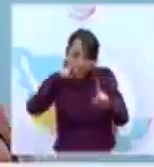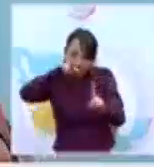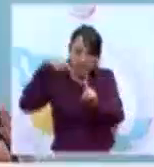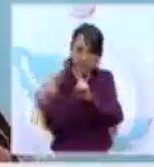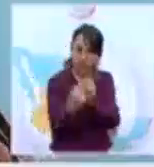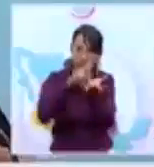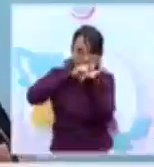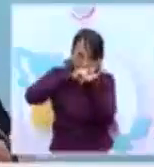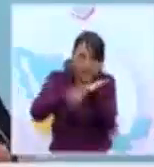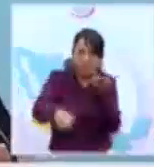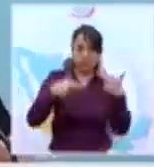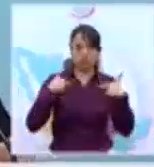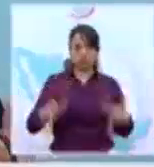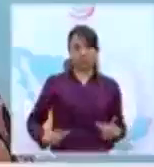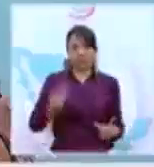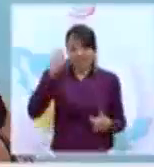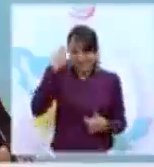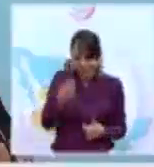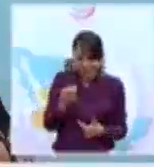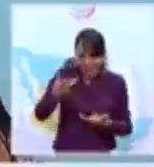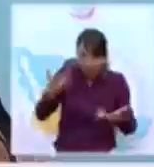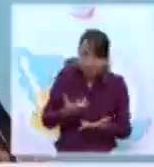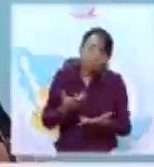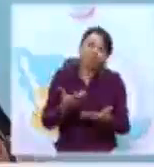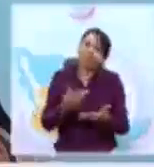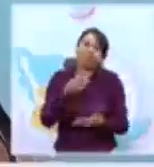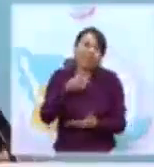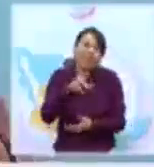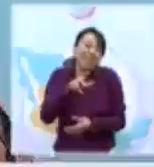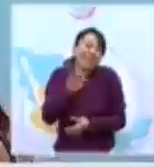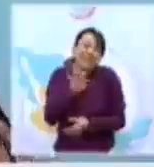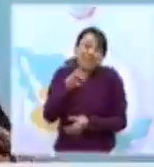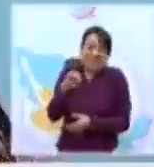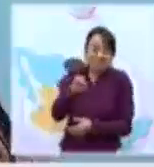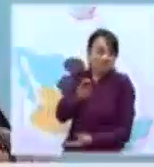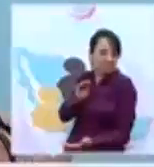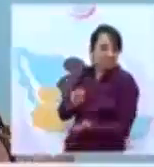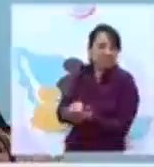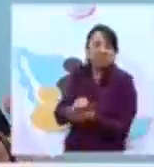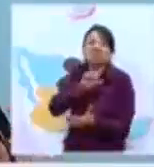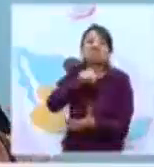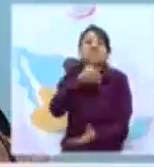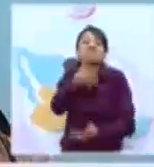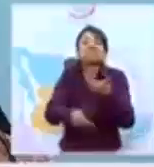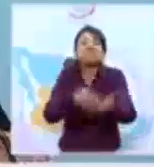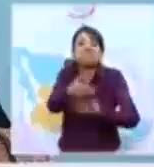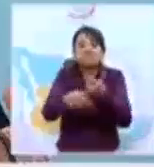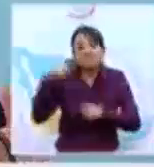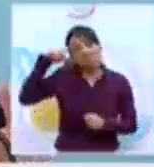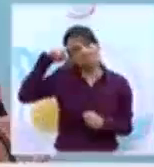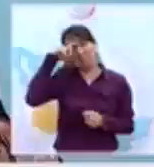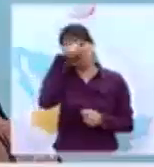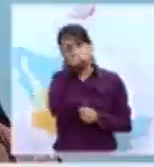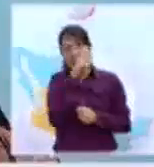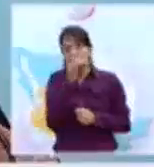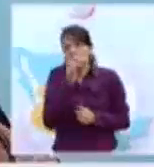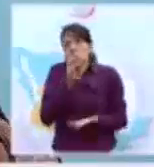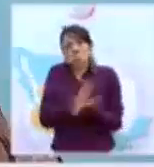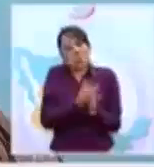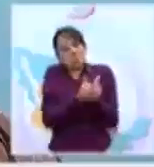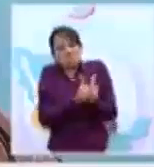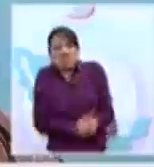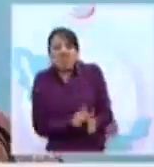humanos, va a ser muy difícil que las cosas avancen y se van a quedar en la programación, ¿no? Y en programas y en una